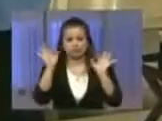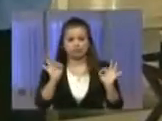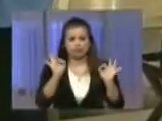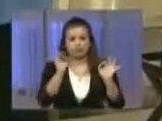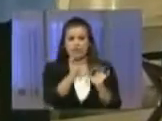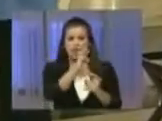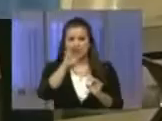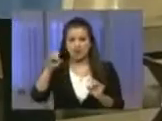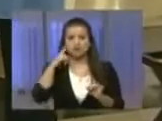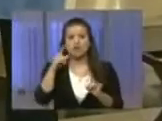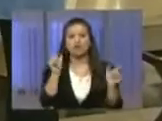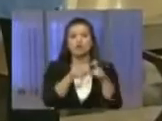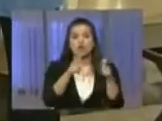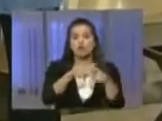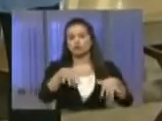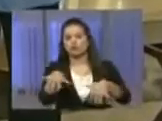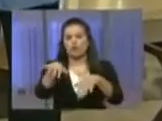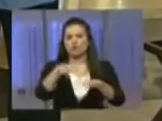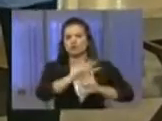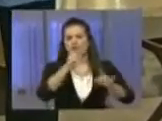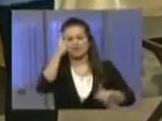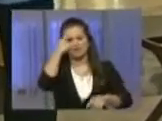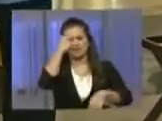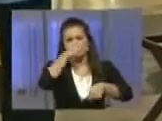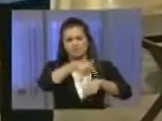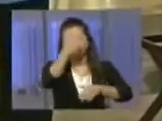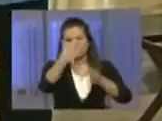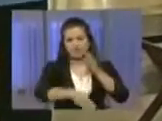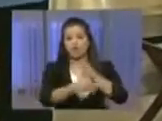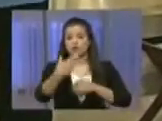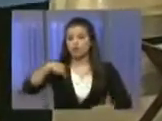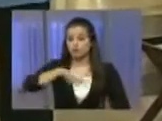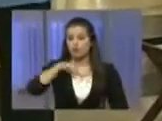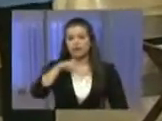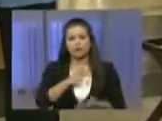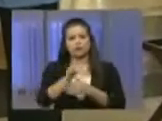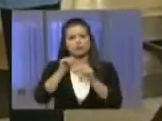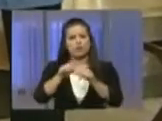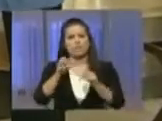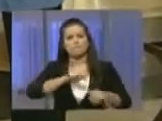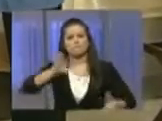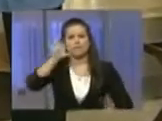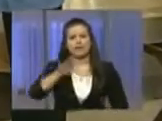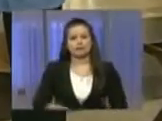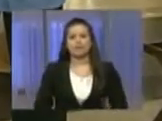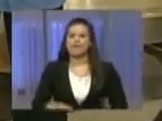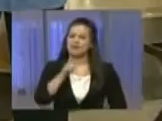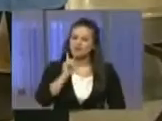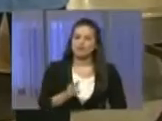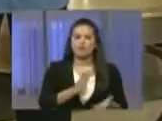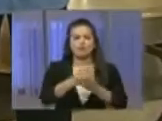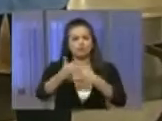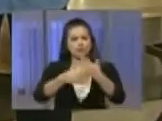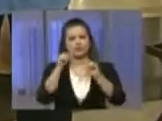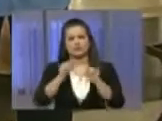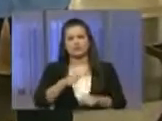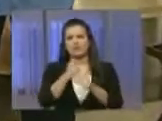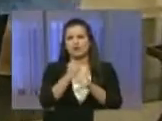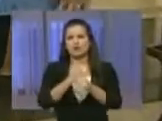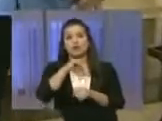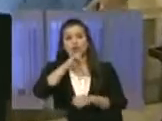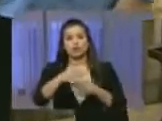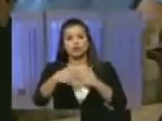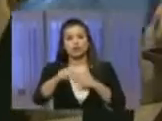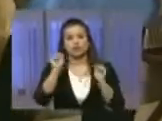zombies ya está marcada su hora Mientras tanto nosotros hagamos patria hagamos lo que tenemos que hacer que la historia nos